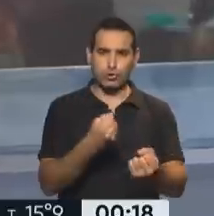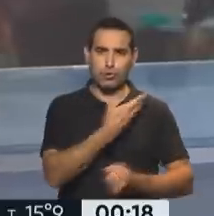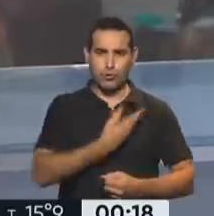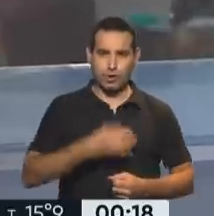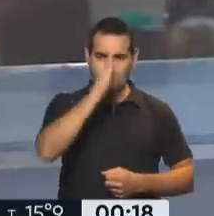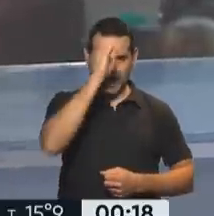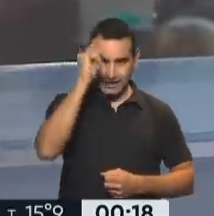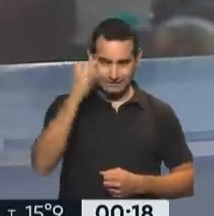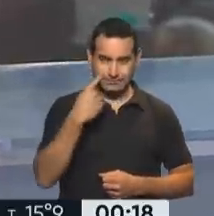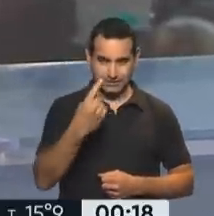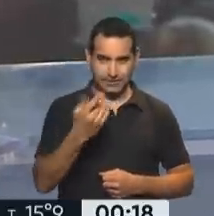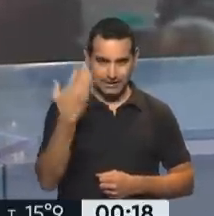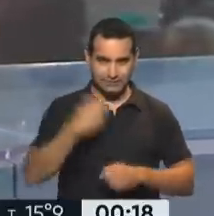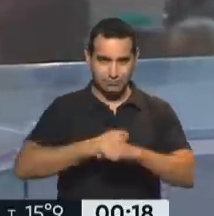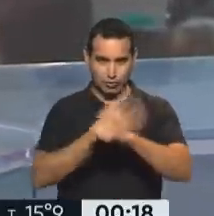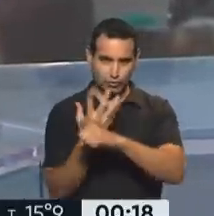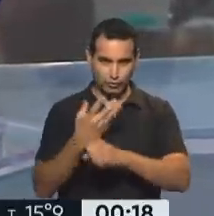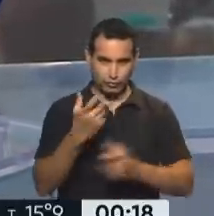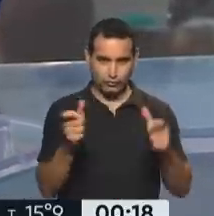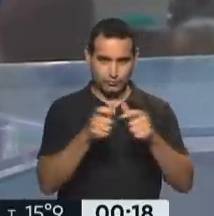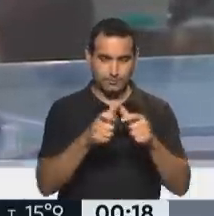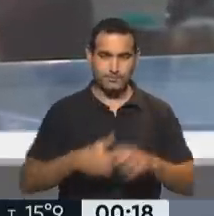decía en una reunión del Mercosur.